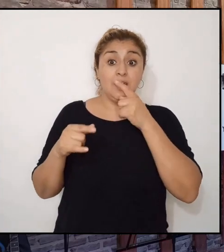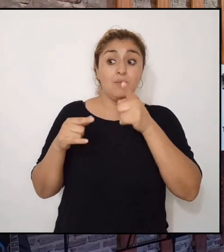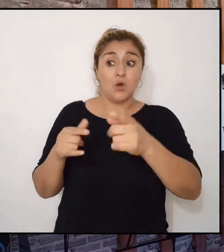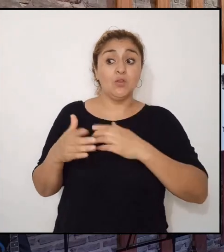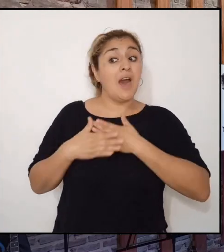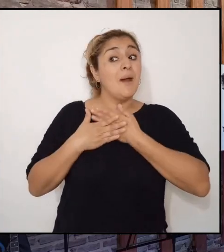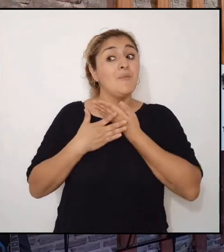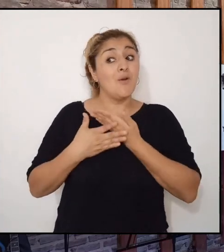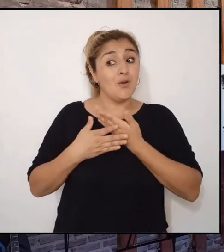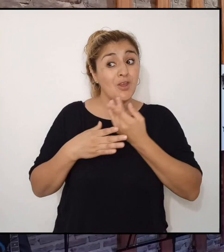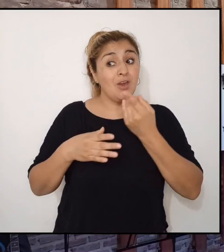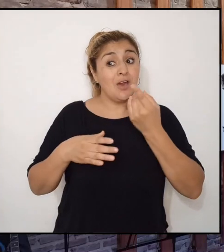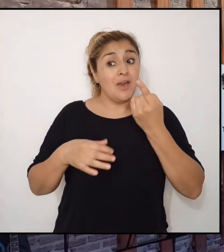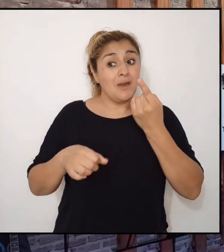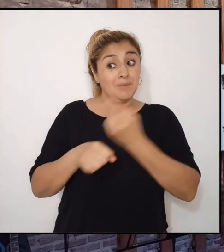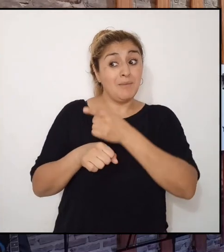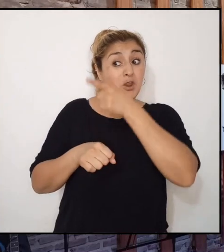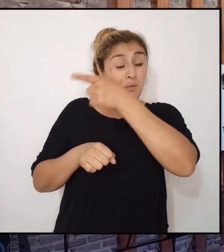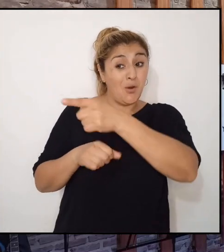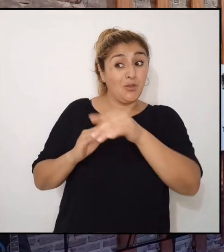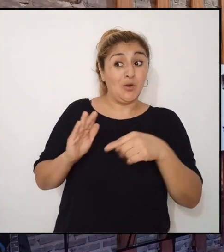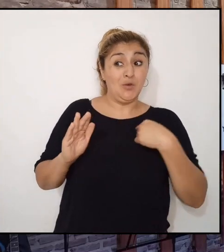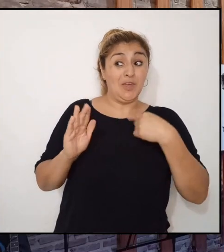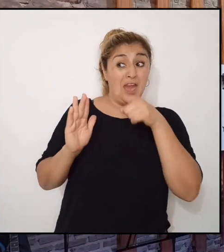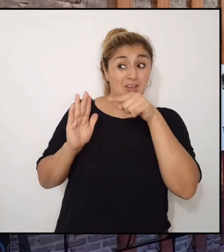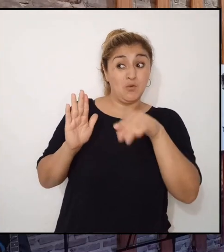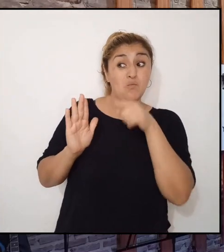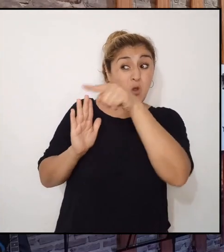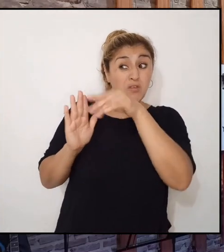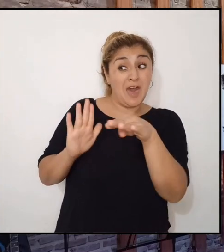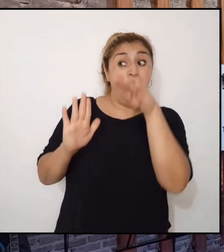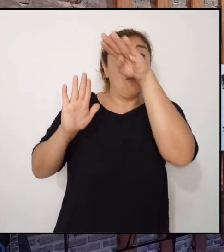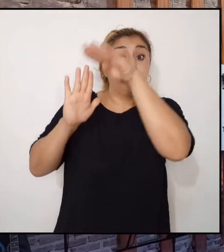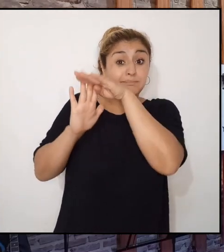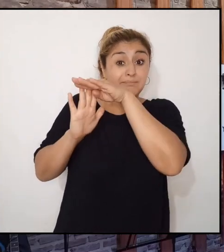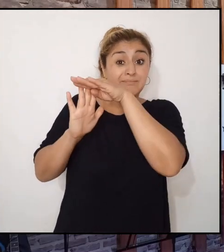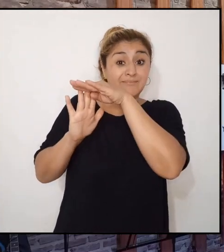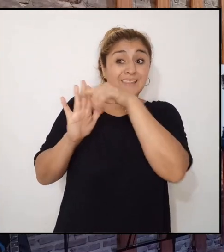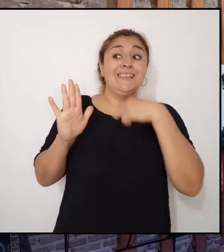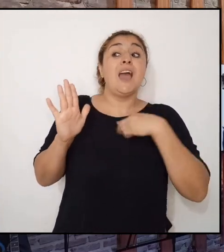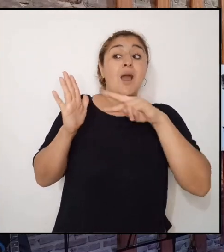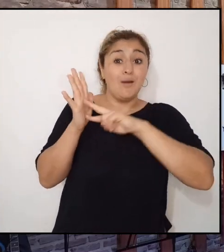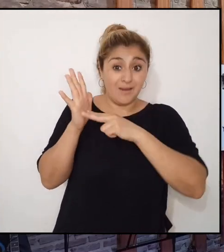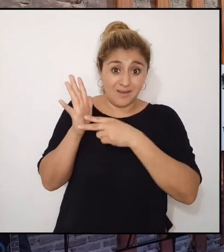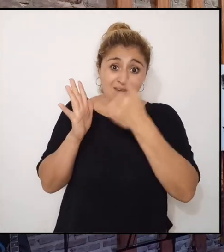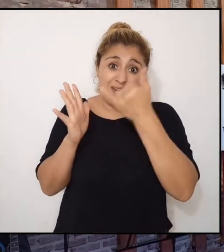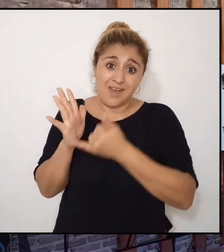Porque nosotros somos humanos, fallamos. Nuestro amor no es perfecto.